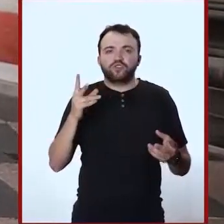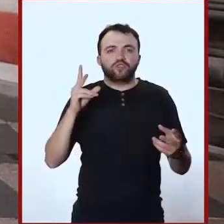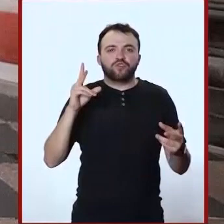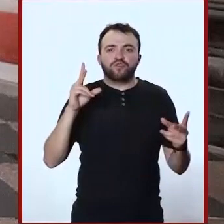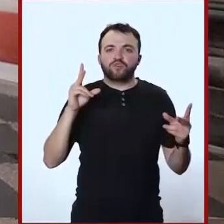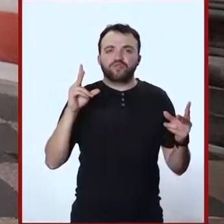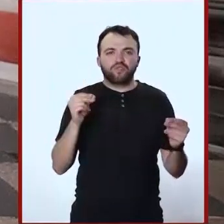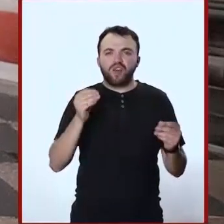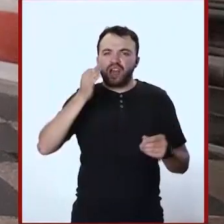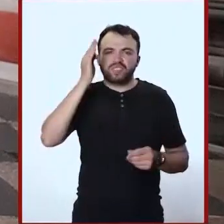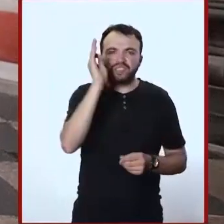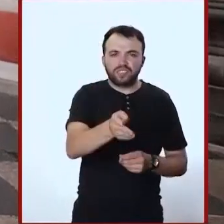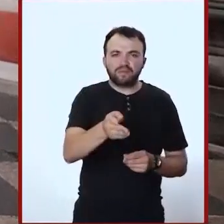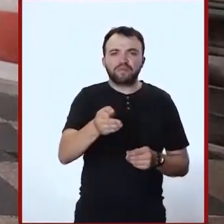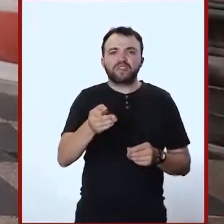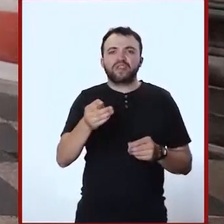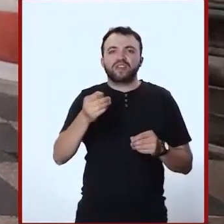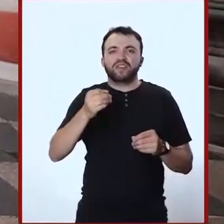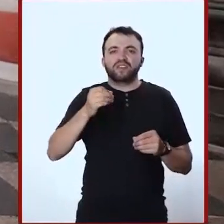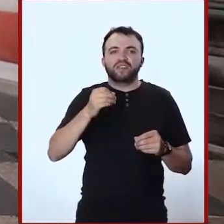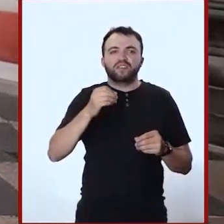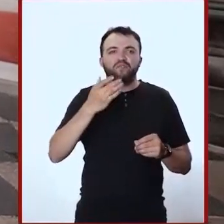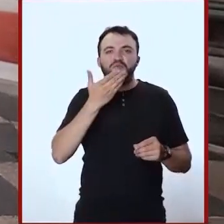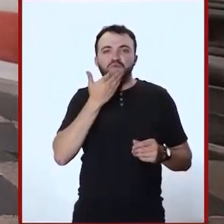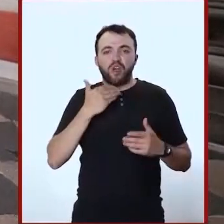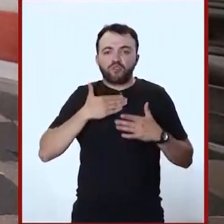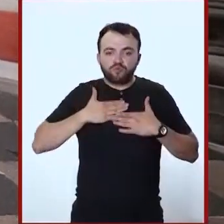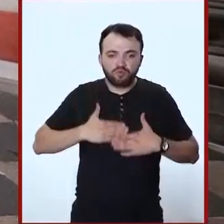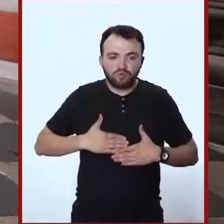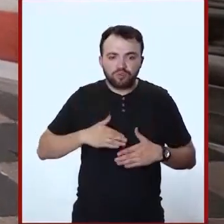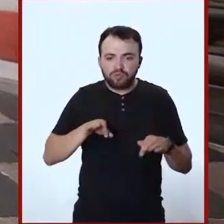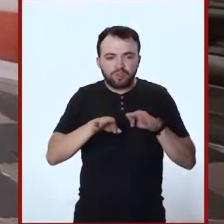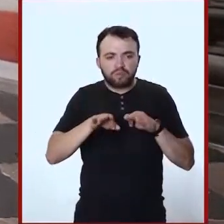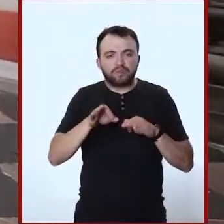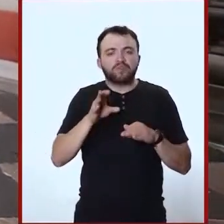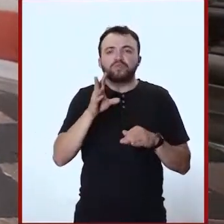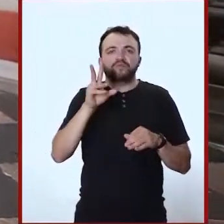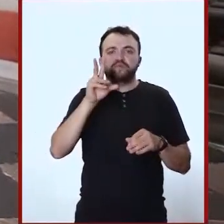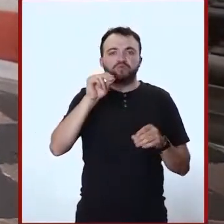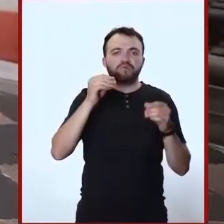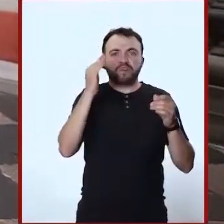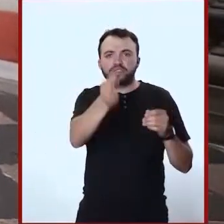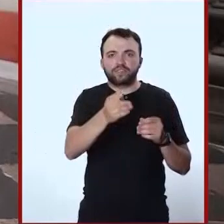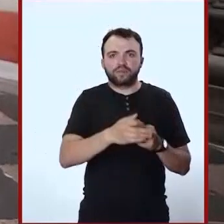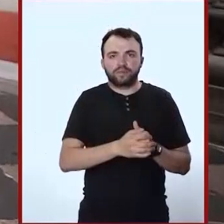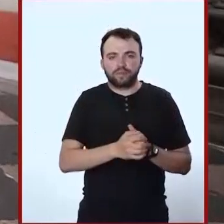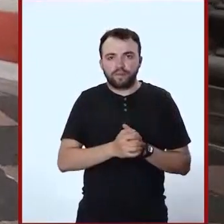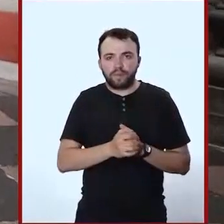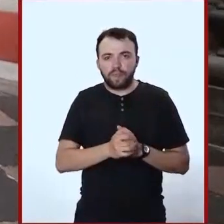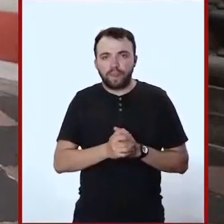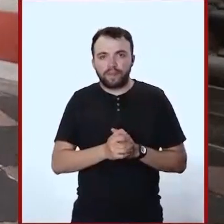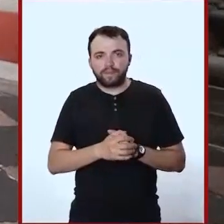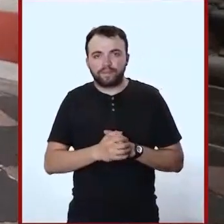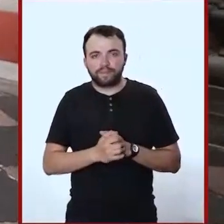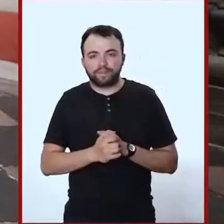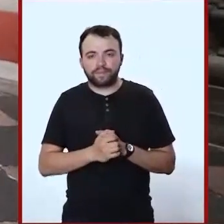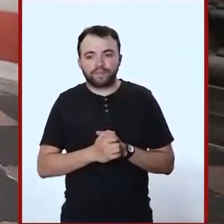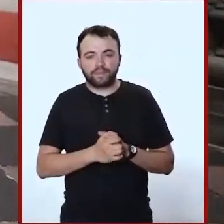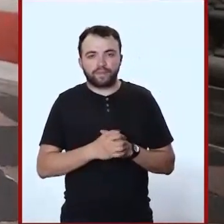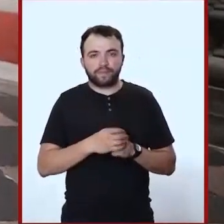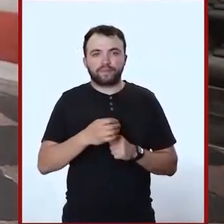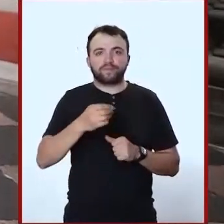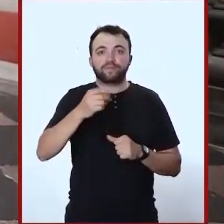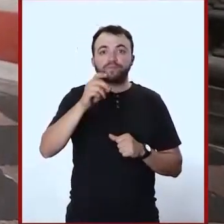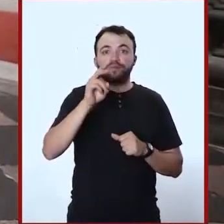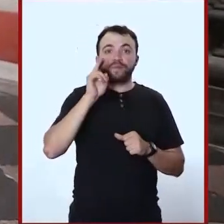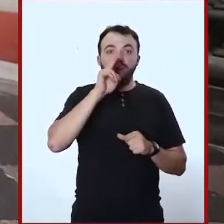No aceptemos condiciones laborales injustas. Y a propósito, la invitación de conciencia histórica en esta serie de la